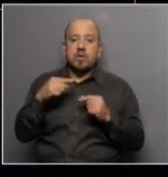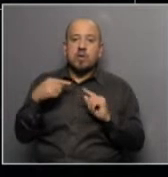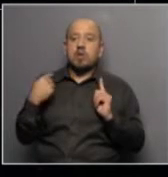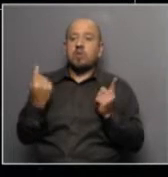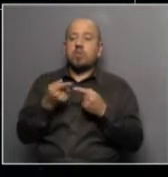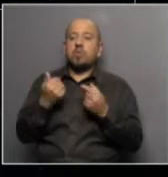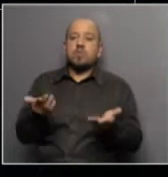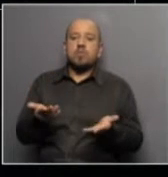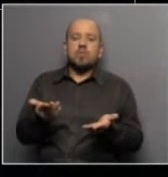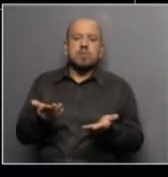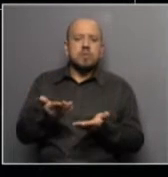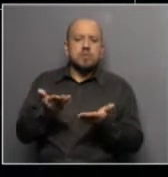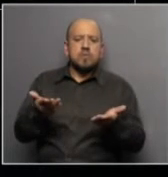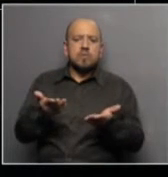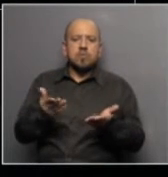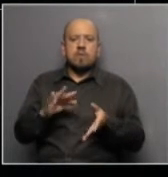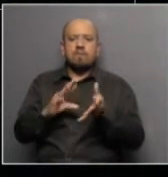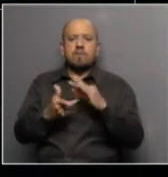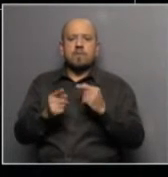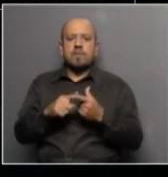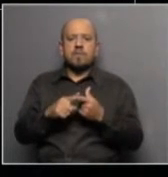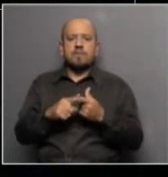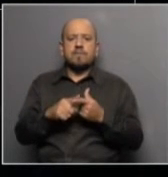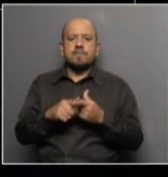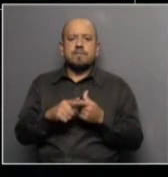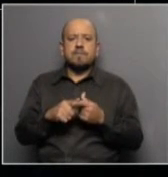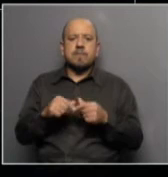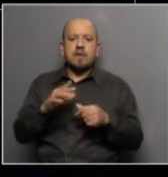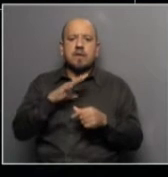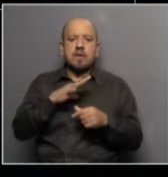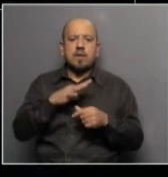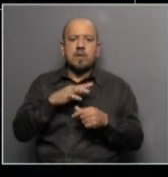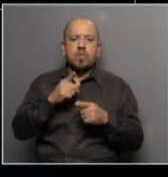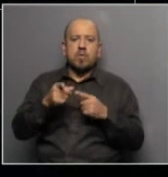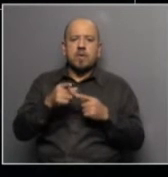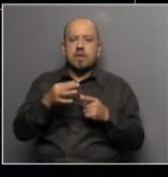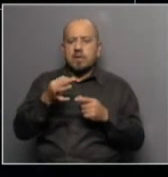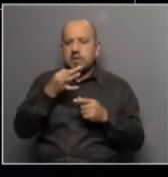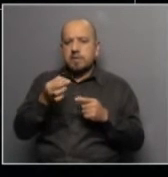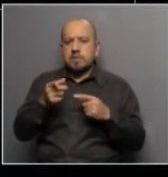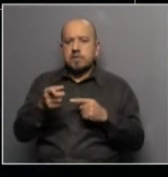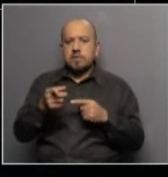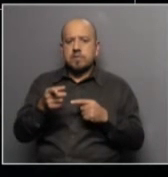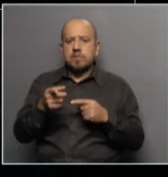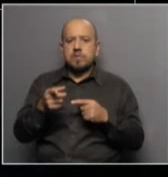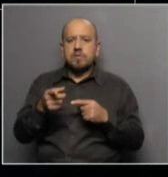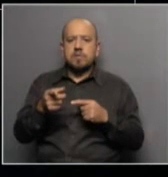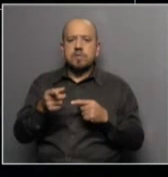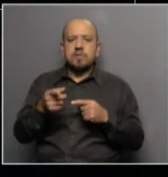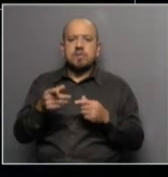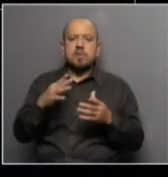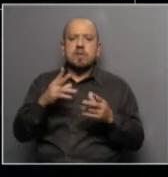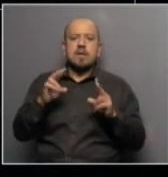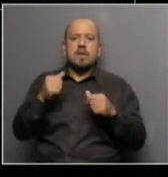todos como sociedad. Es una expresión de la desigualdad existente, ¿no? Que ustedes abordaban también en otros programas, es la